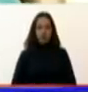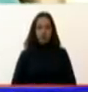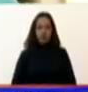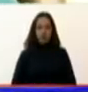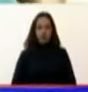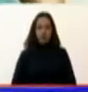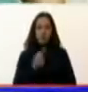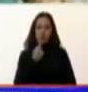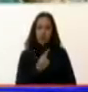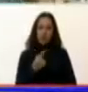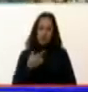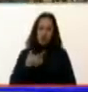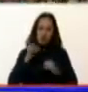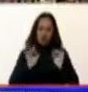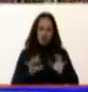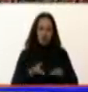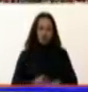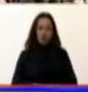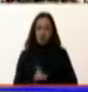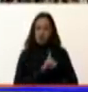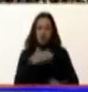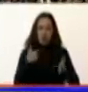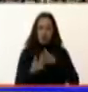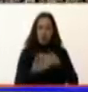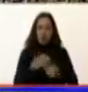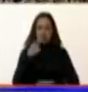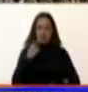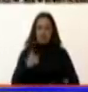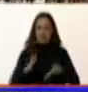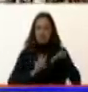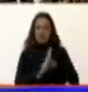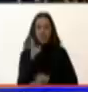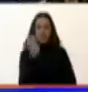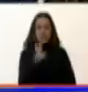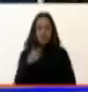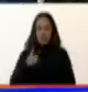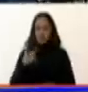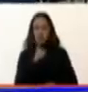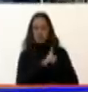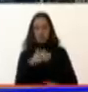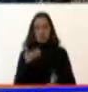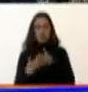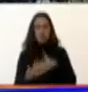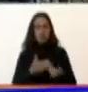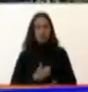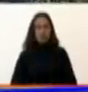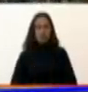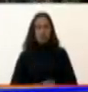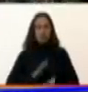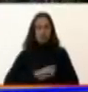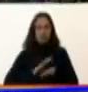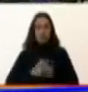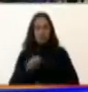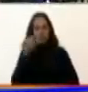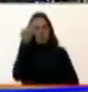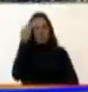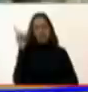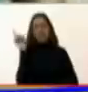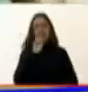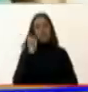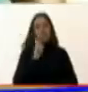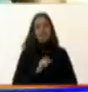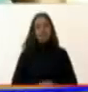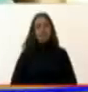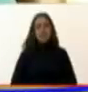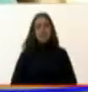Lo digo con dolor. No me importa lo que diga Bachelet de Venezuela. No me importa, se lo digo. Porque sé que miente. Lo que me importa es lo